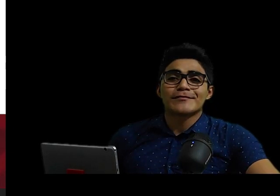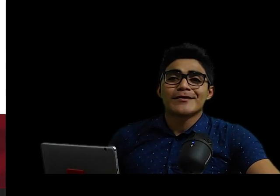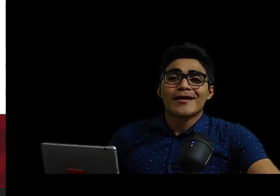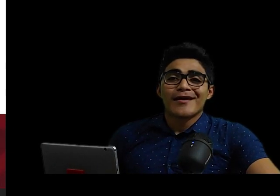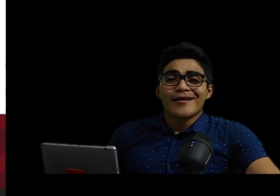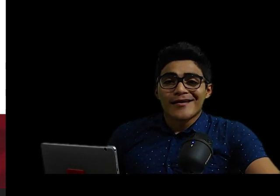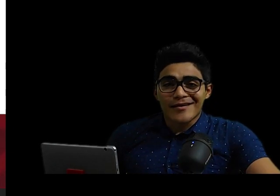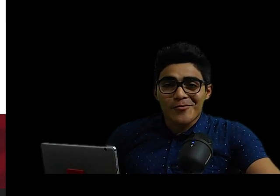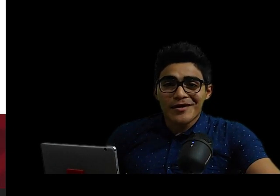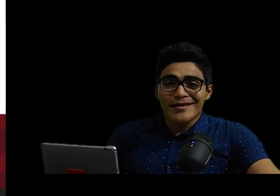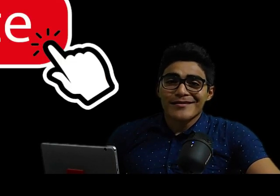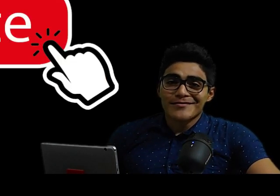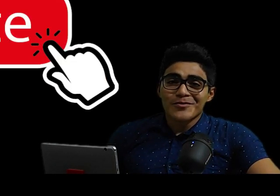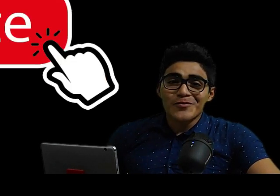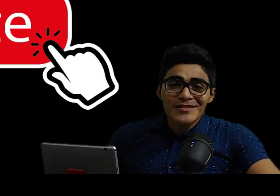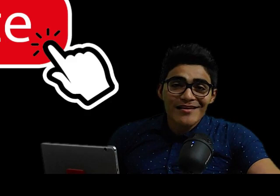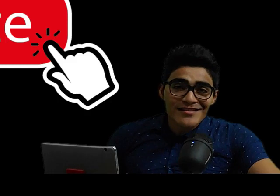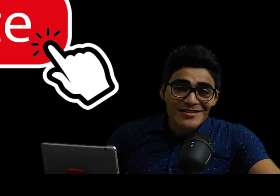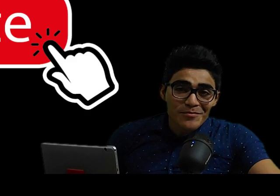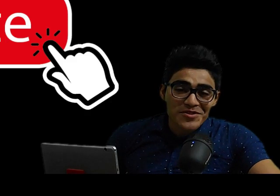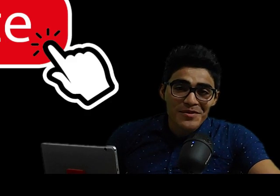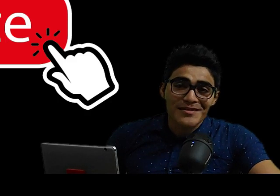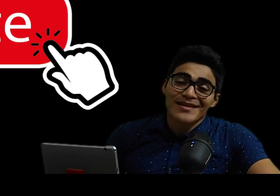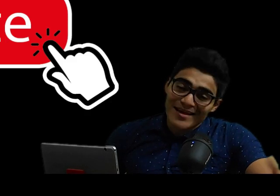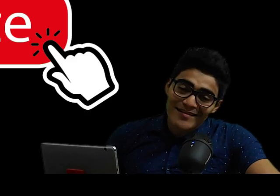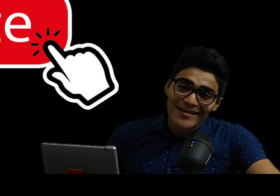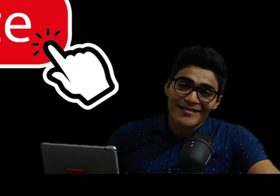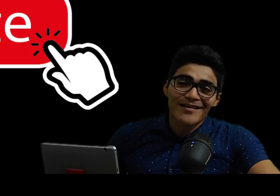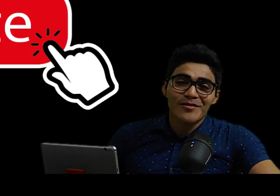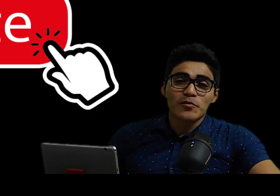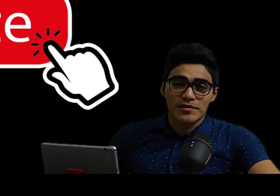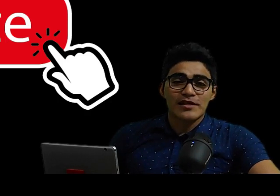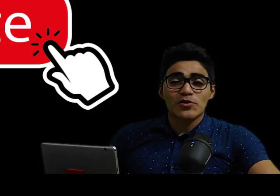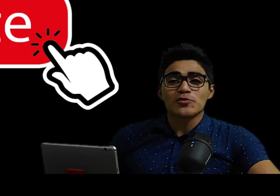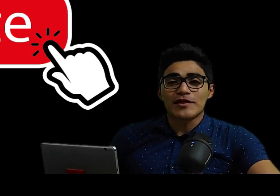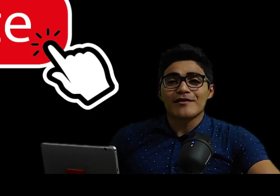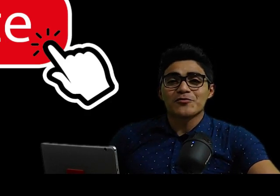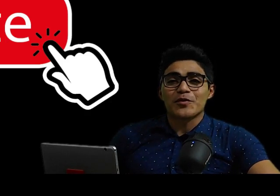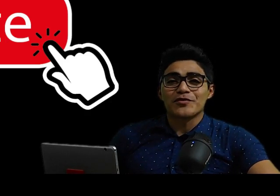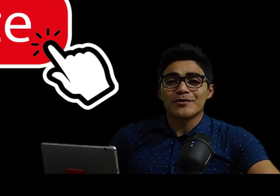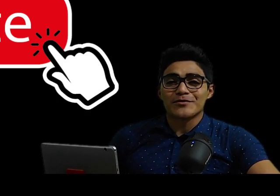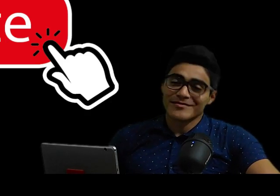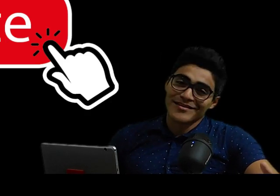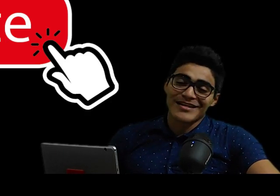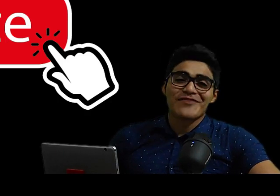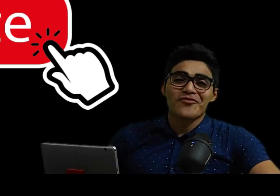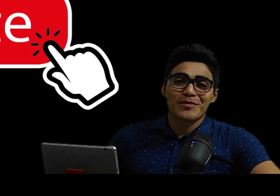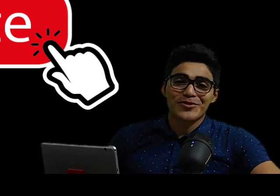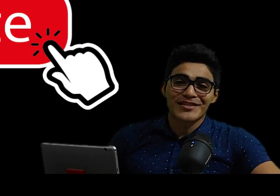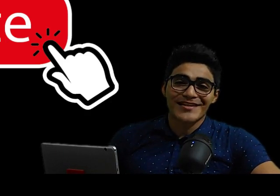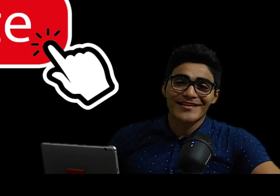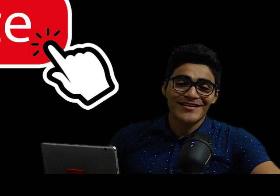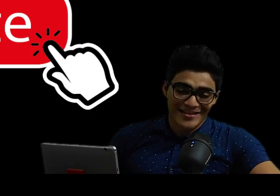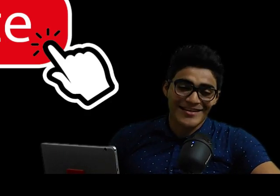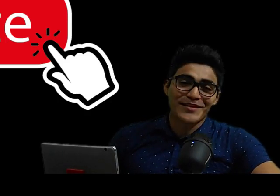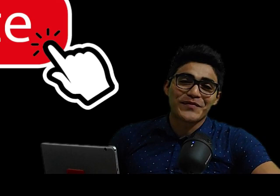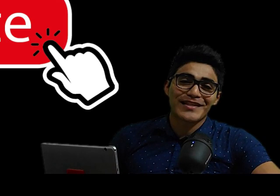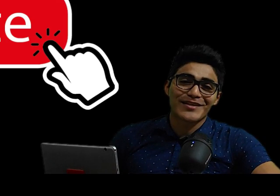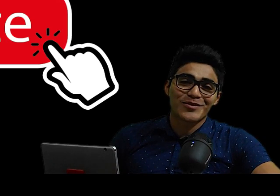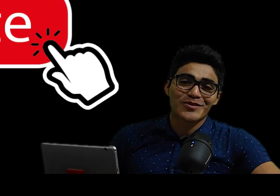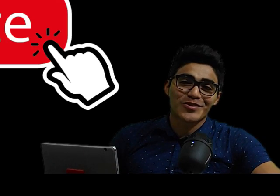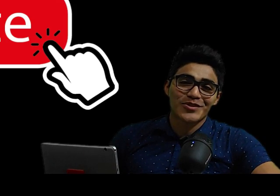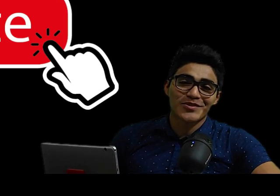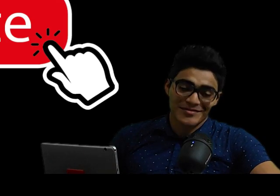pregoneros. Recuerden, ustedes hacen posible este canal. Ustedes son los verdaderos pregoneros. La información está ahí y